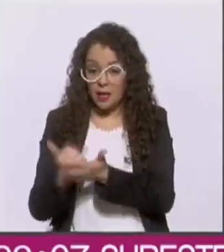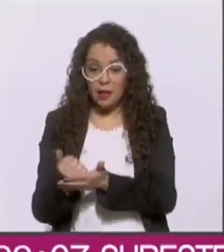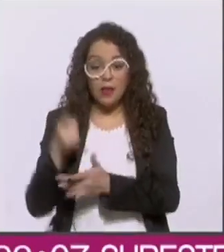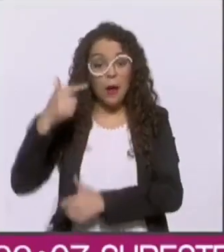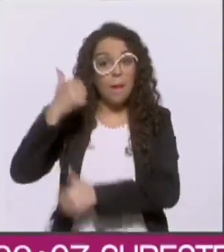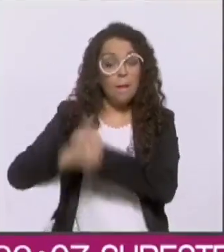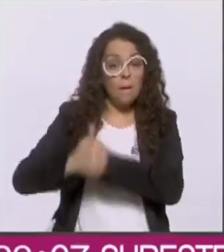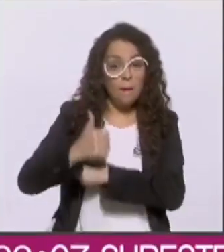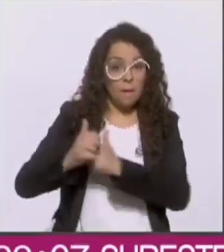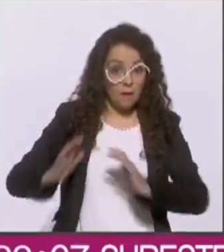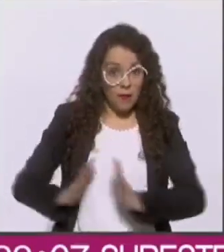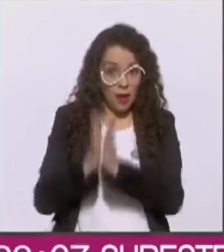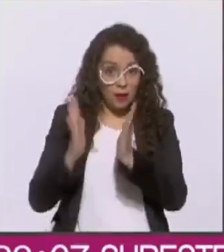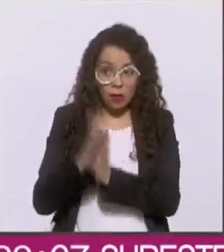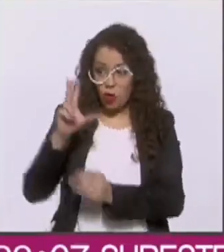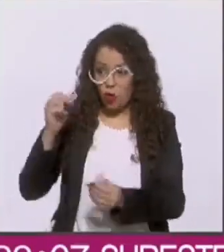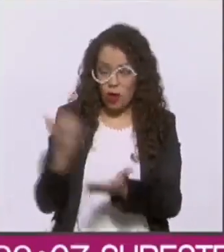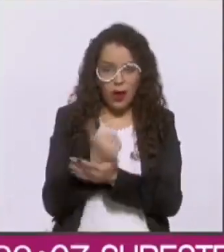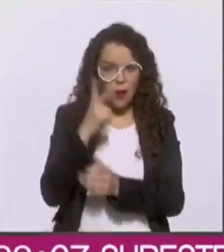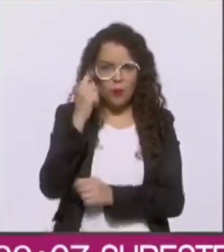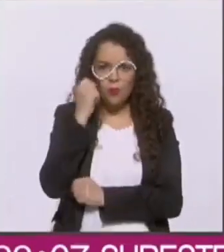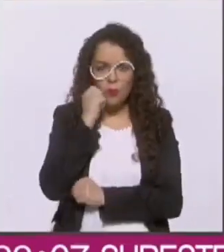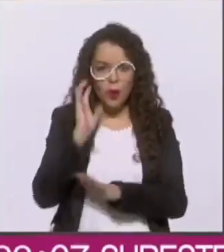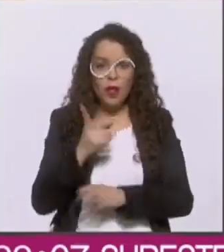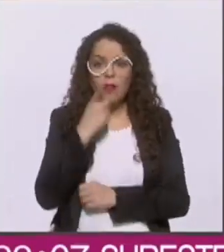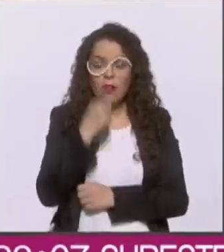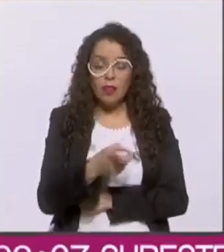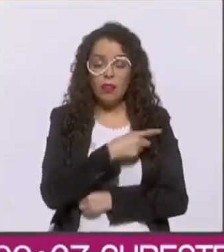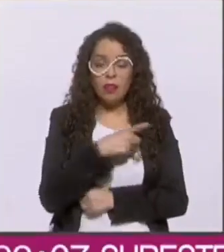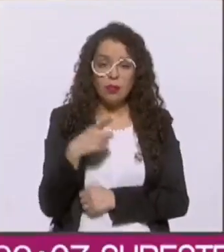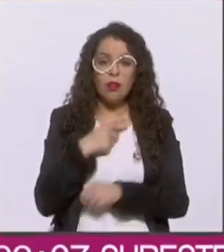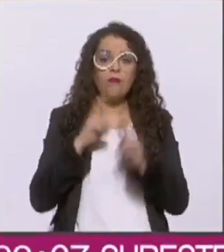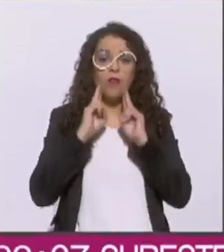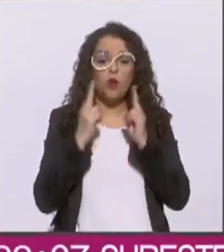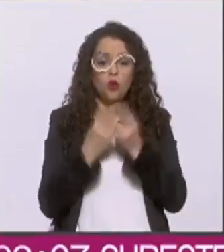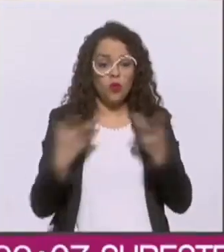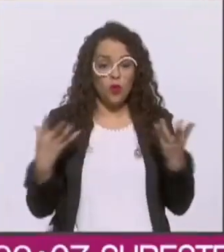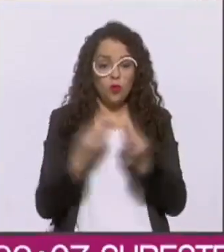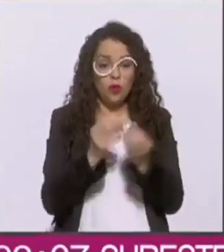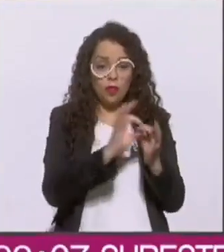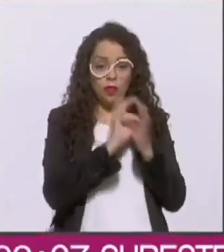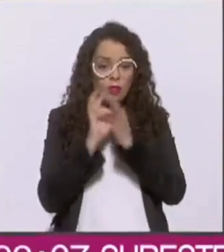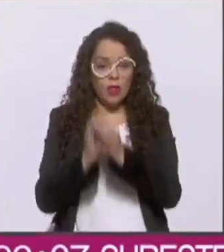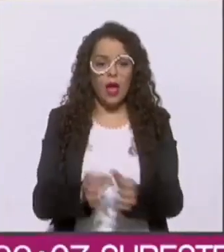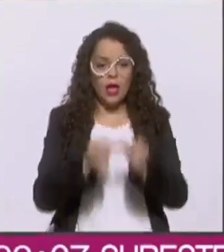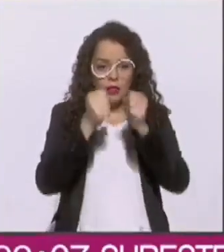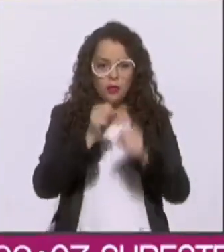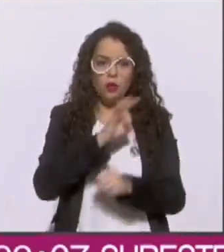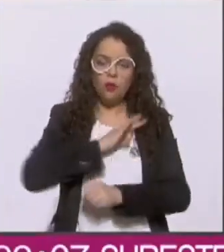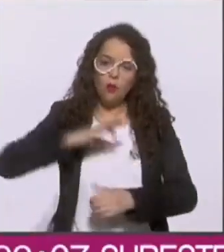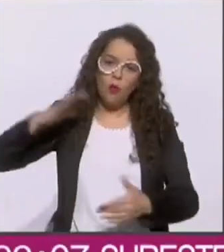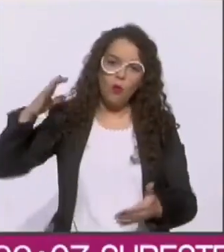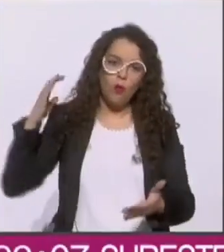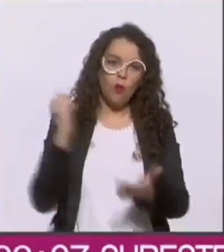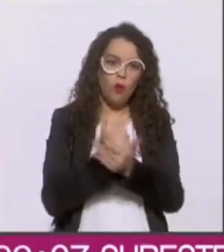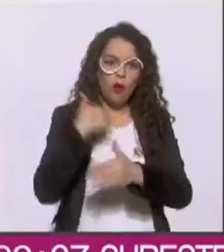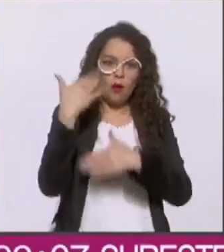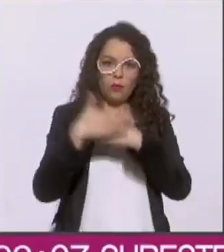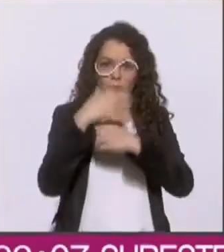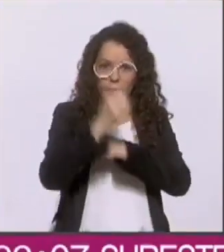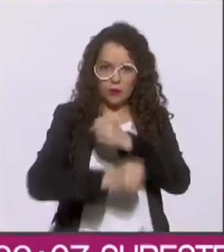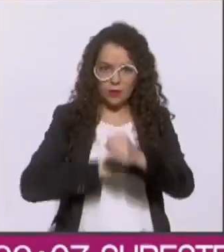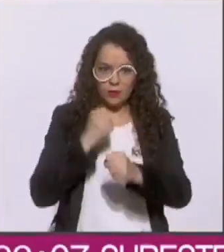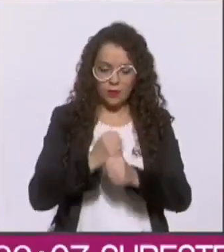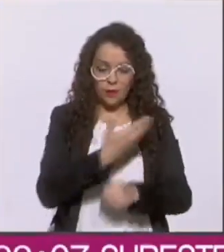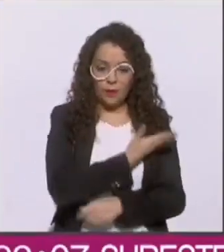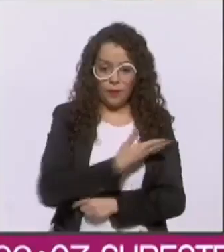candidatura. Destacó que la unidad y la organización los llevarán al triunfo. El presidente de la Junta de Coordinación